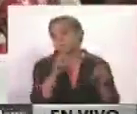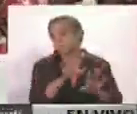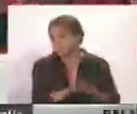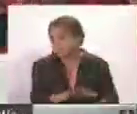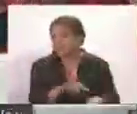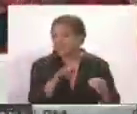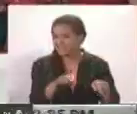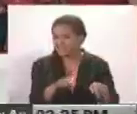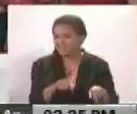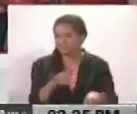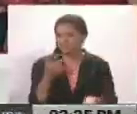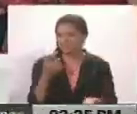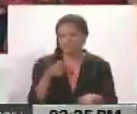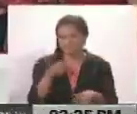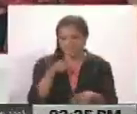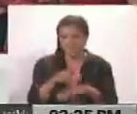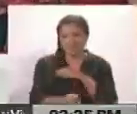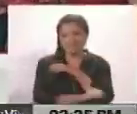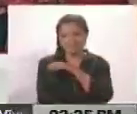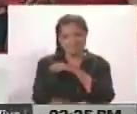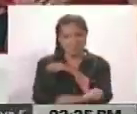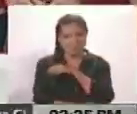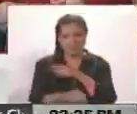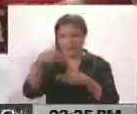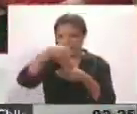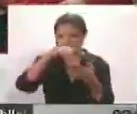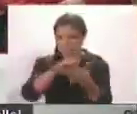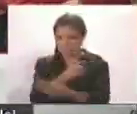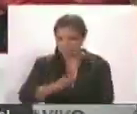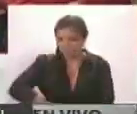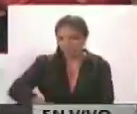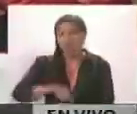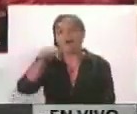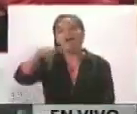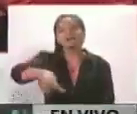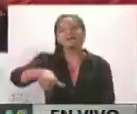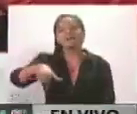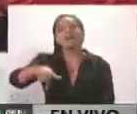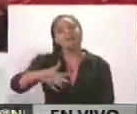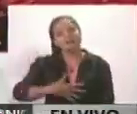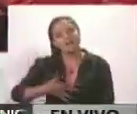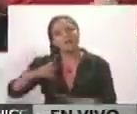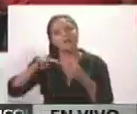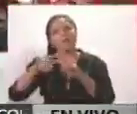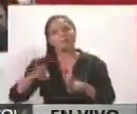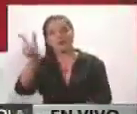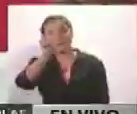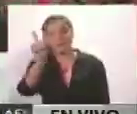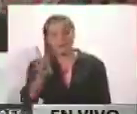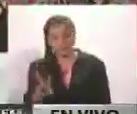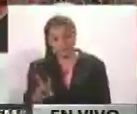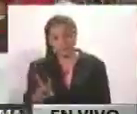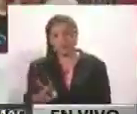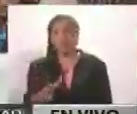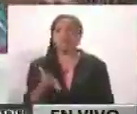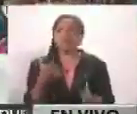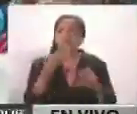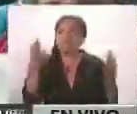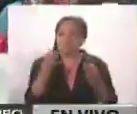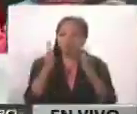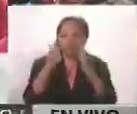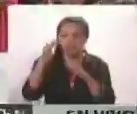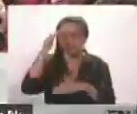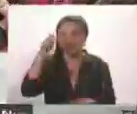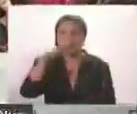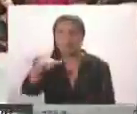manera fraudulenta un referéndum. Aquí los que queremos paz para Venezuela, los que nos preocupa el pueblo,